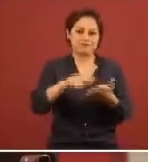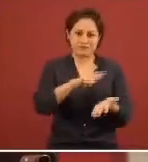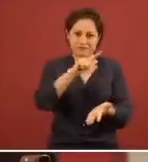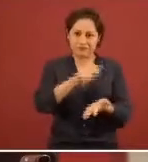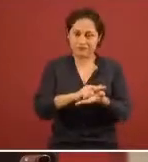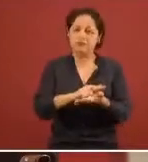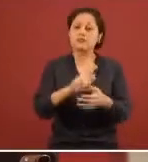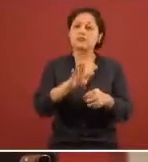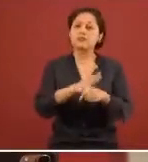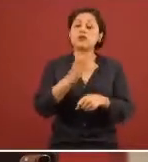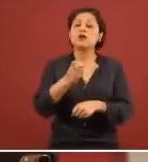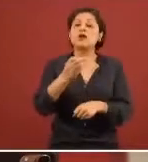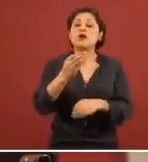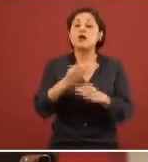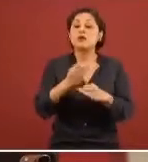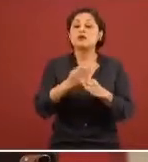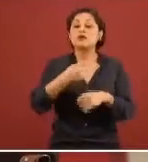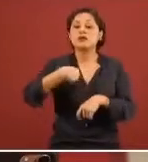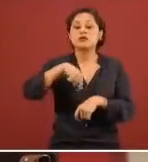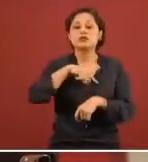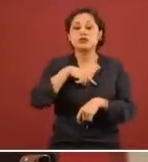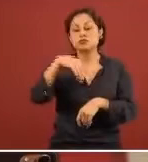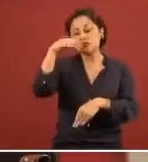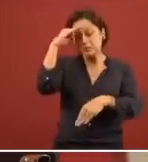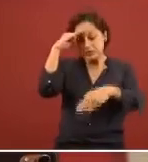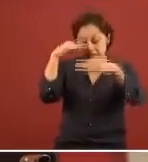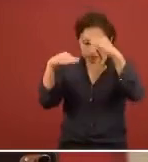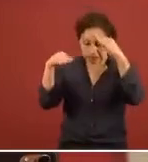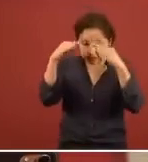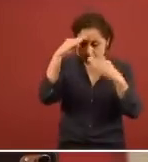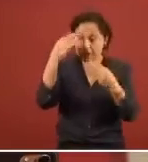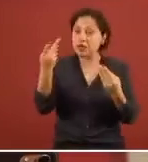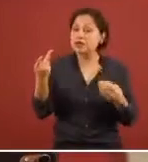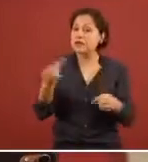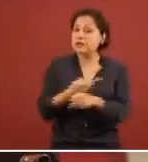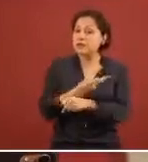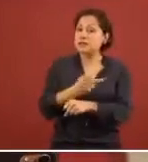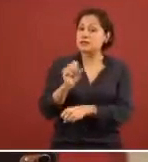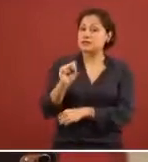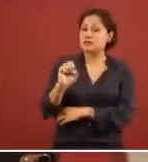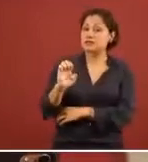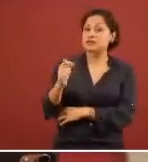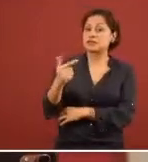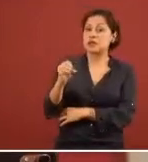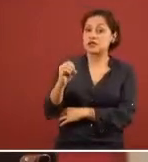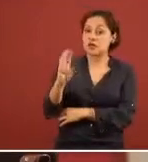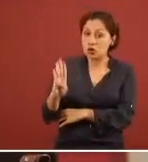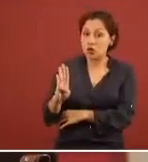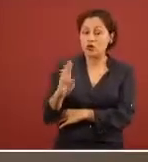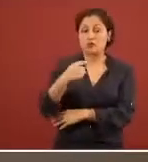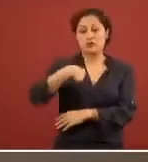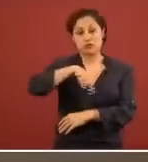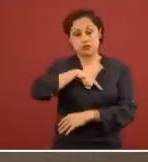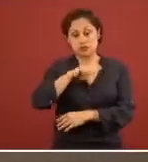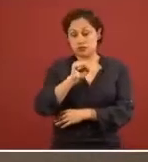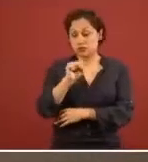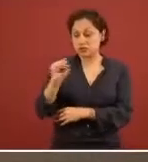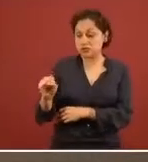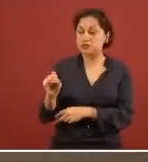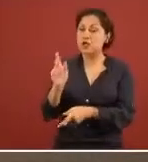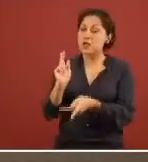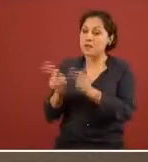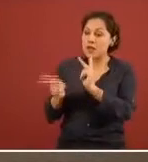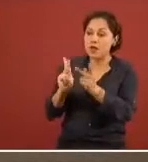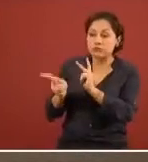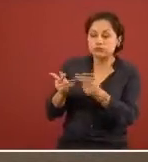estamos discutiendo a mucho detalle con la Secretaría de Gobernación, en un ambiente, por supuesto, de total colaboración,